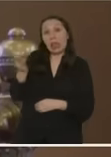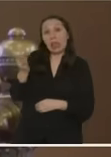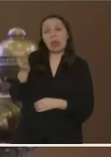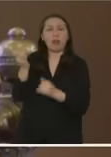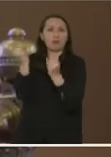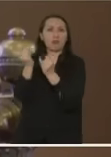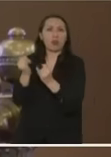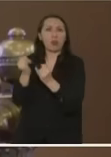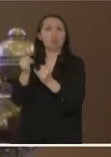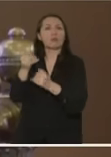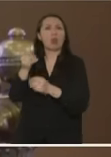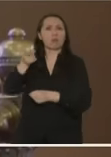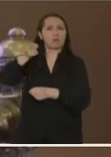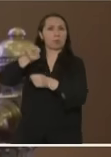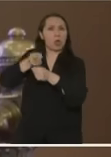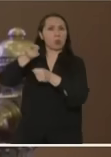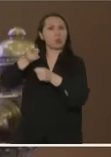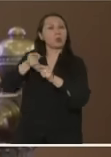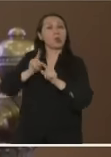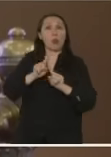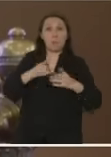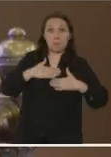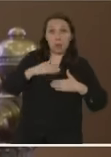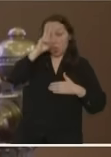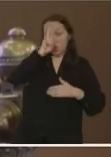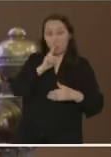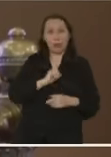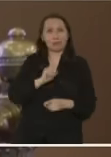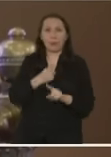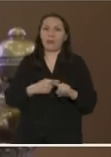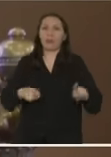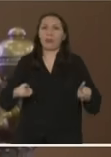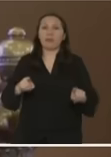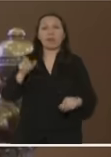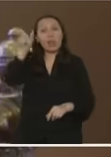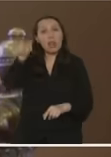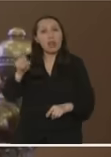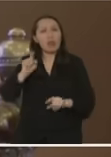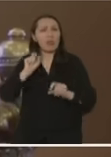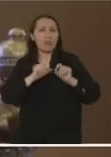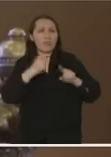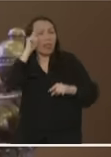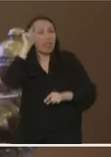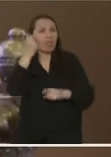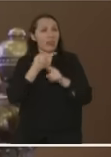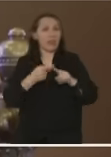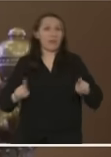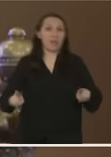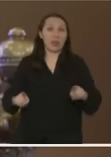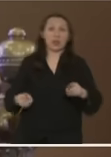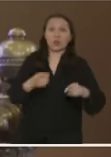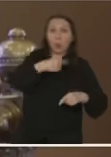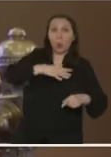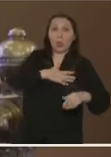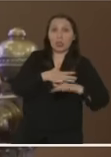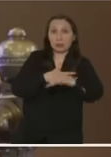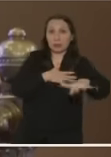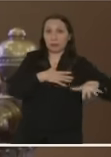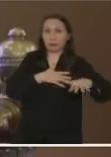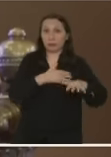estilo de ejercer la autoridad que no es el mío. Defendió ideas diferentes a las de nuestro